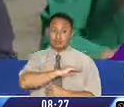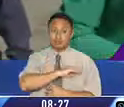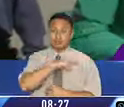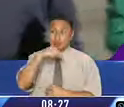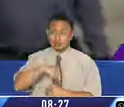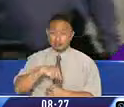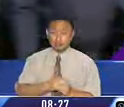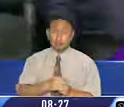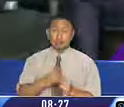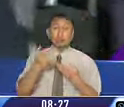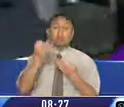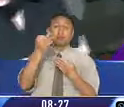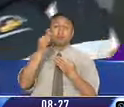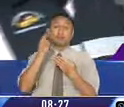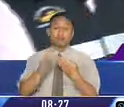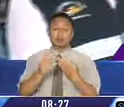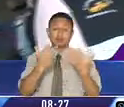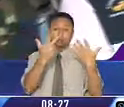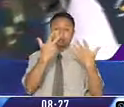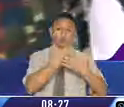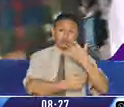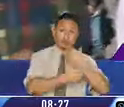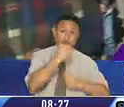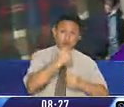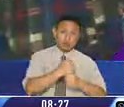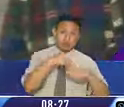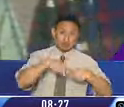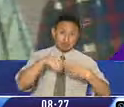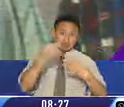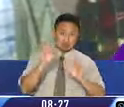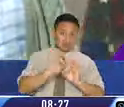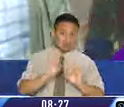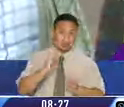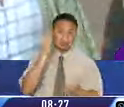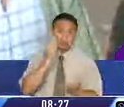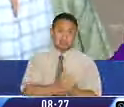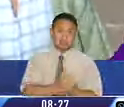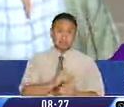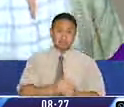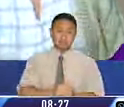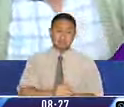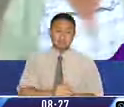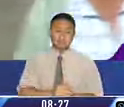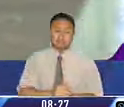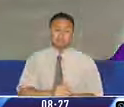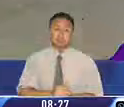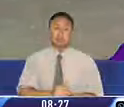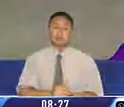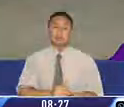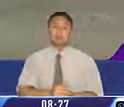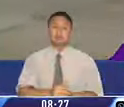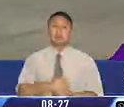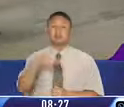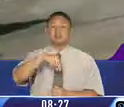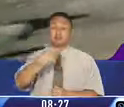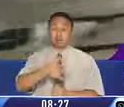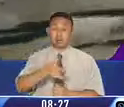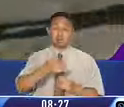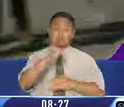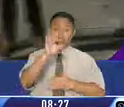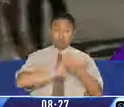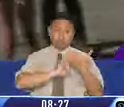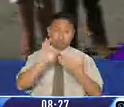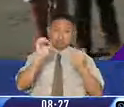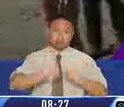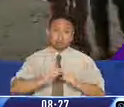el presupuesto desde hace 8 años que esta vía S60 tenía aprobado el asfalto, pero ahora ya